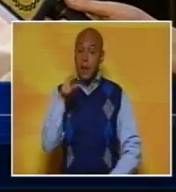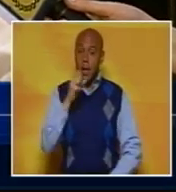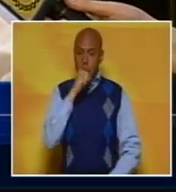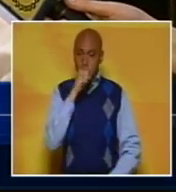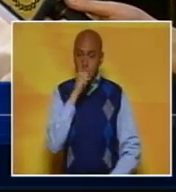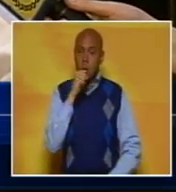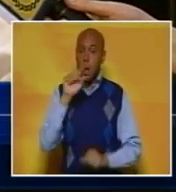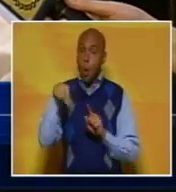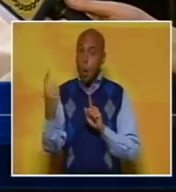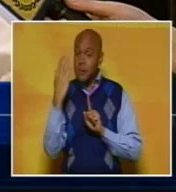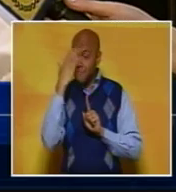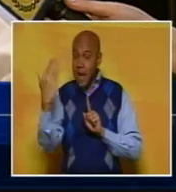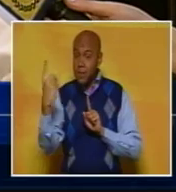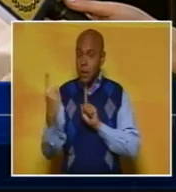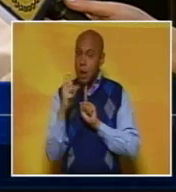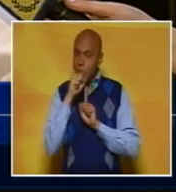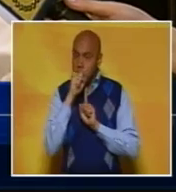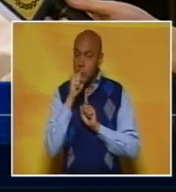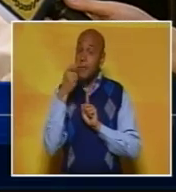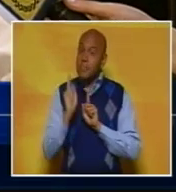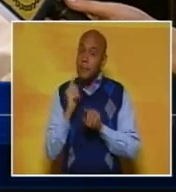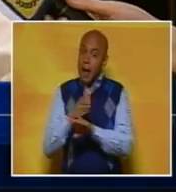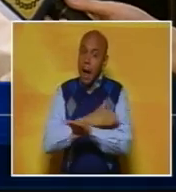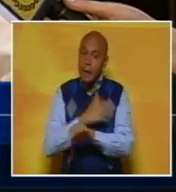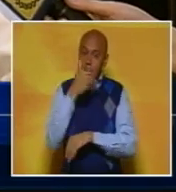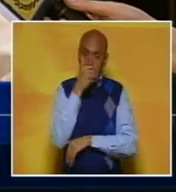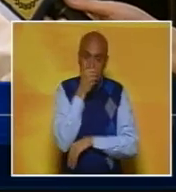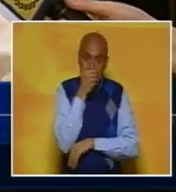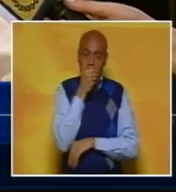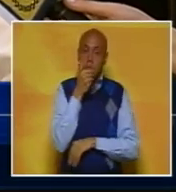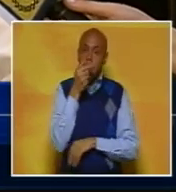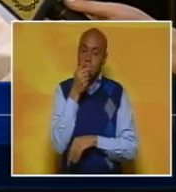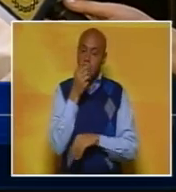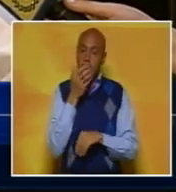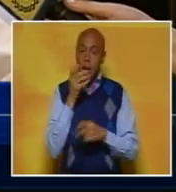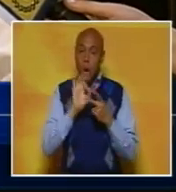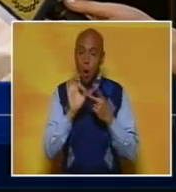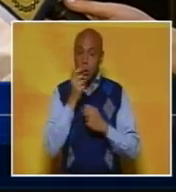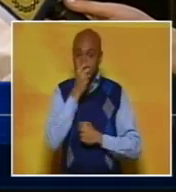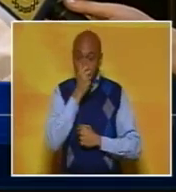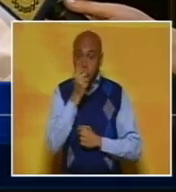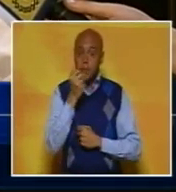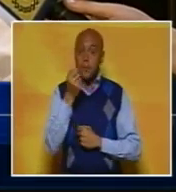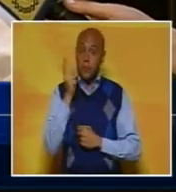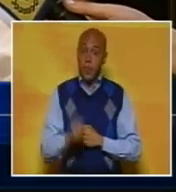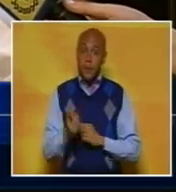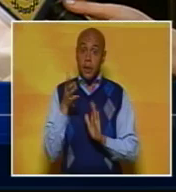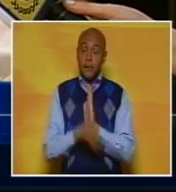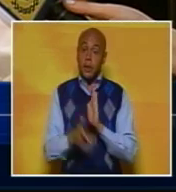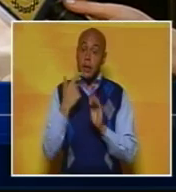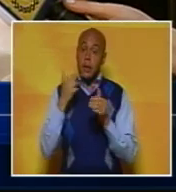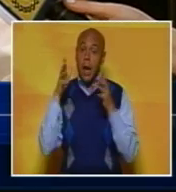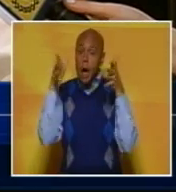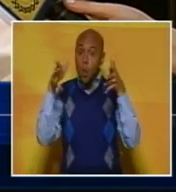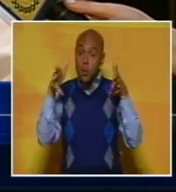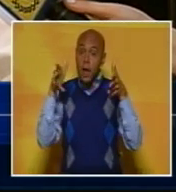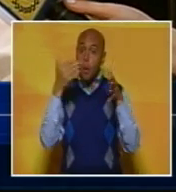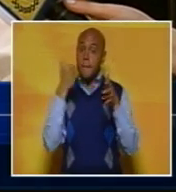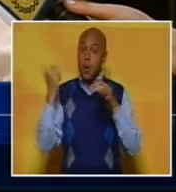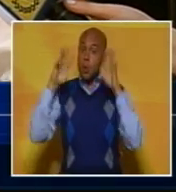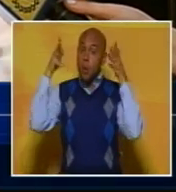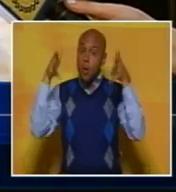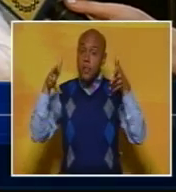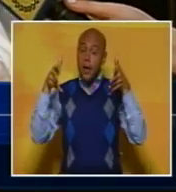toser enfrente de otra persona o toser sin taparse la boca, ¿verdad? O la nariz. Se recomienda en estos casos